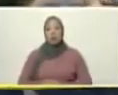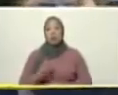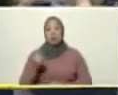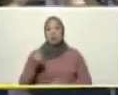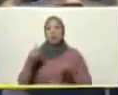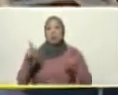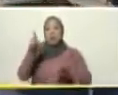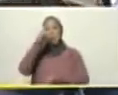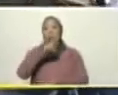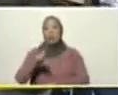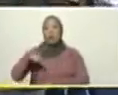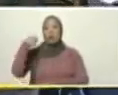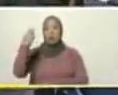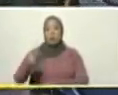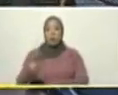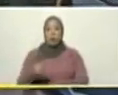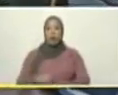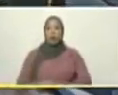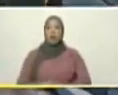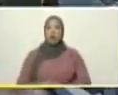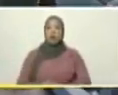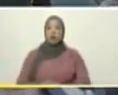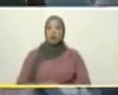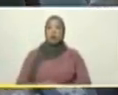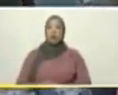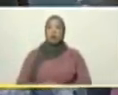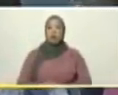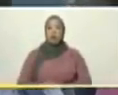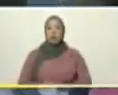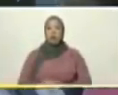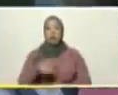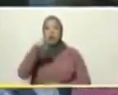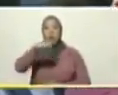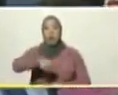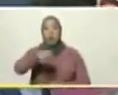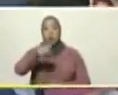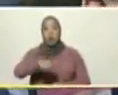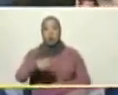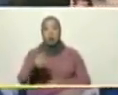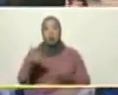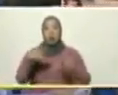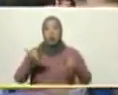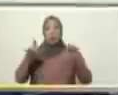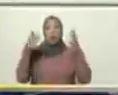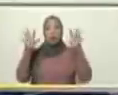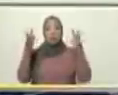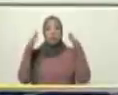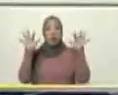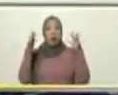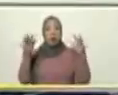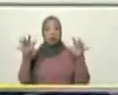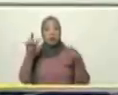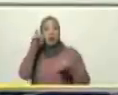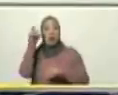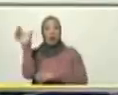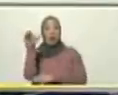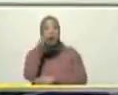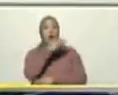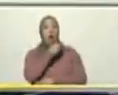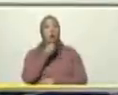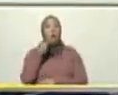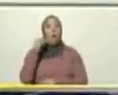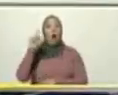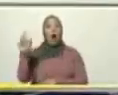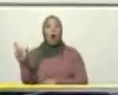17 años después, un imbécil como Juan Guaidó, en una plaza pública, también